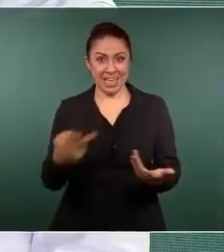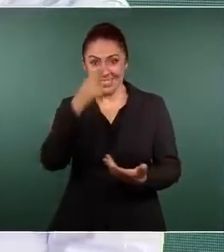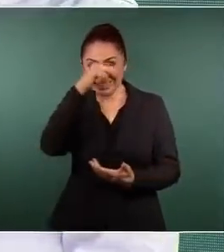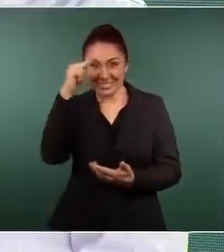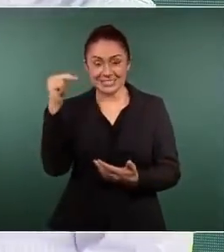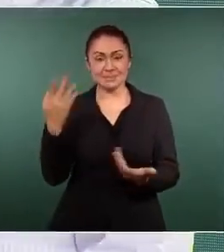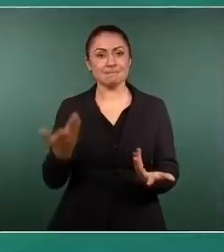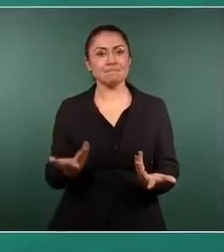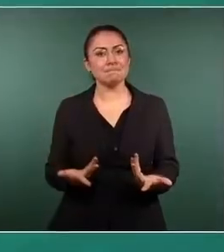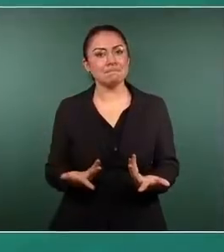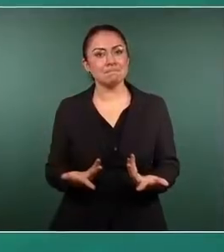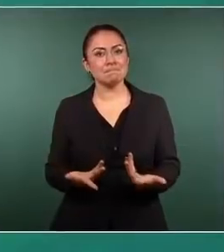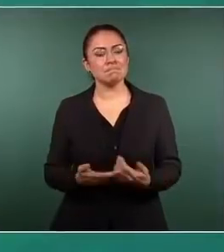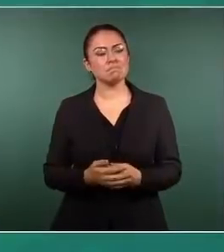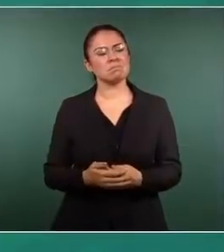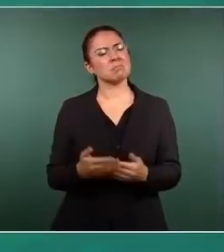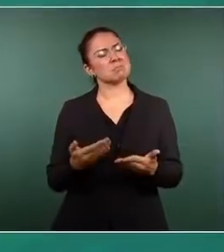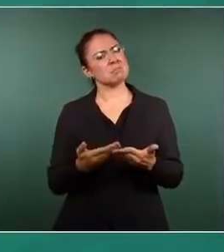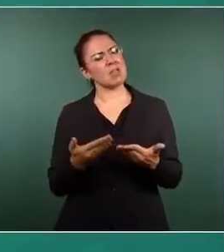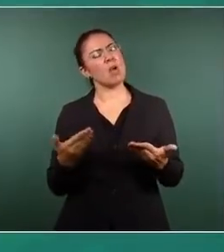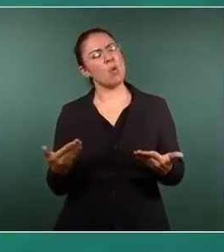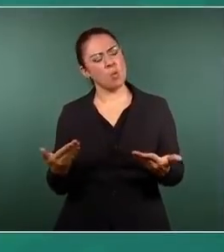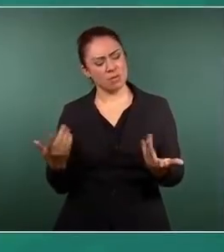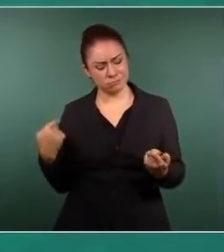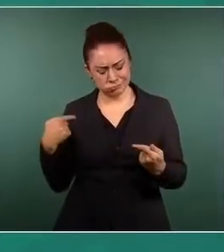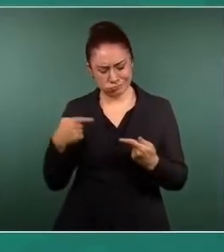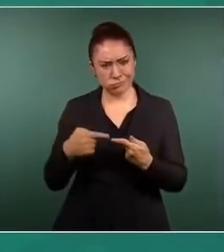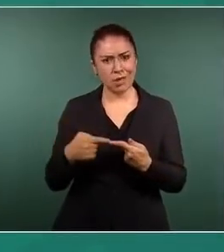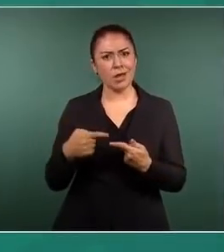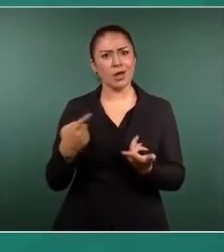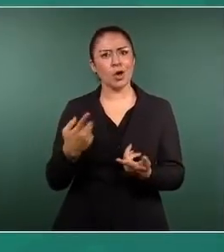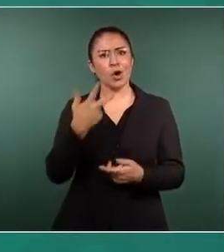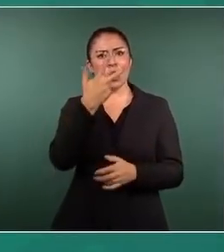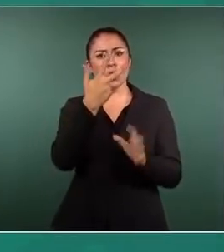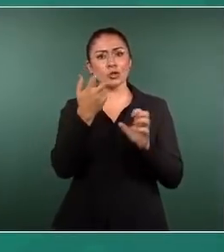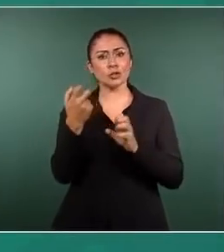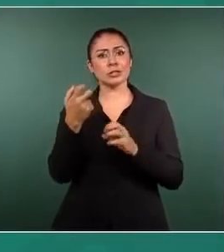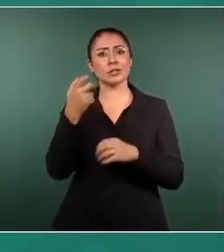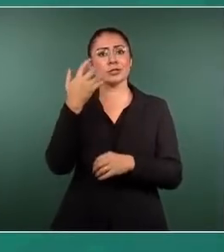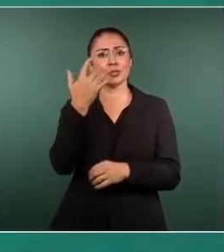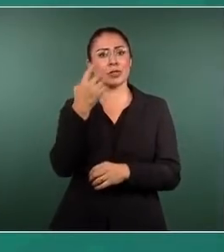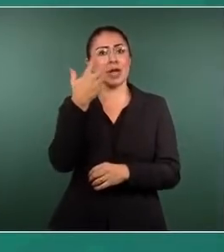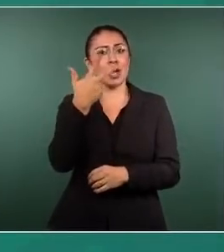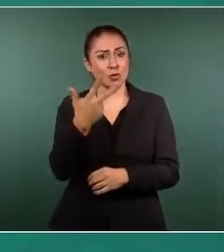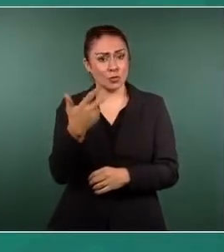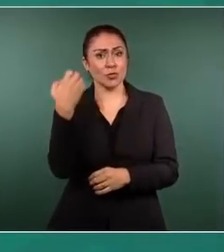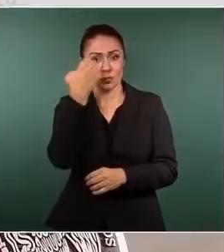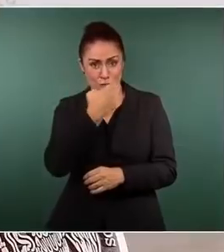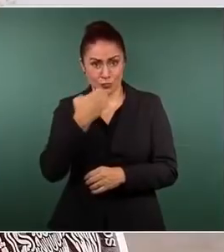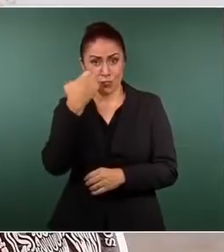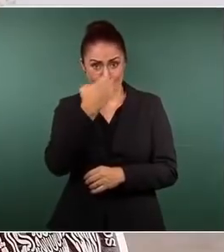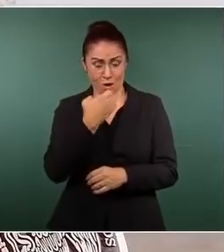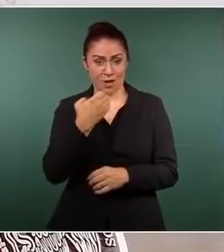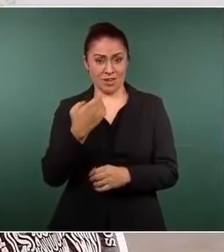nayarit hasta ahora 858 escuelas